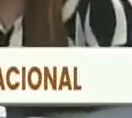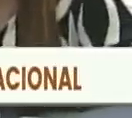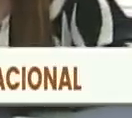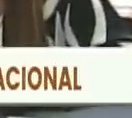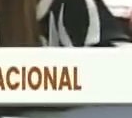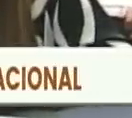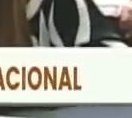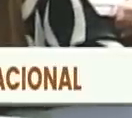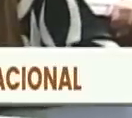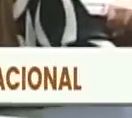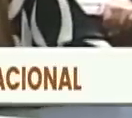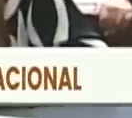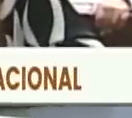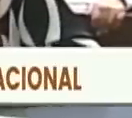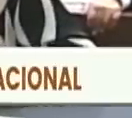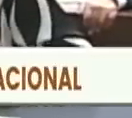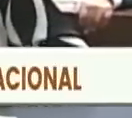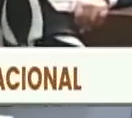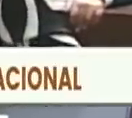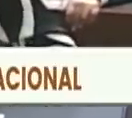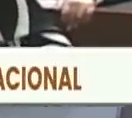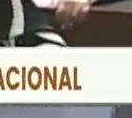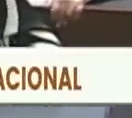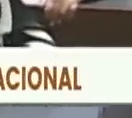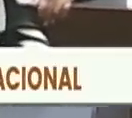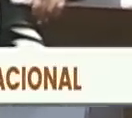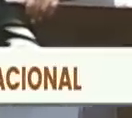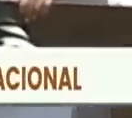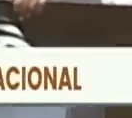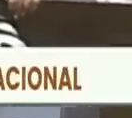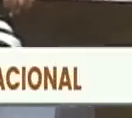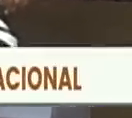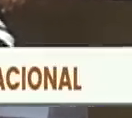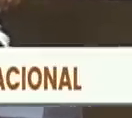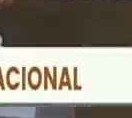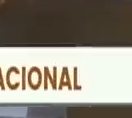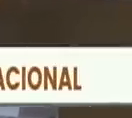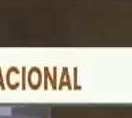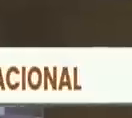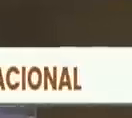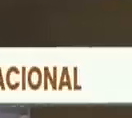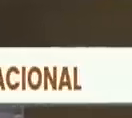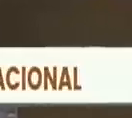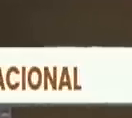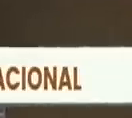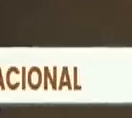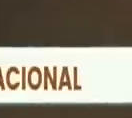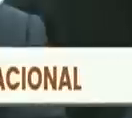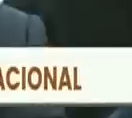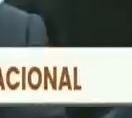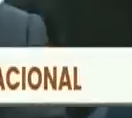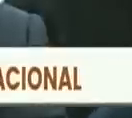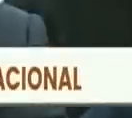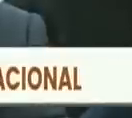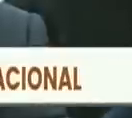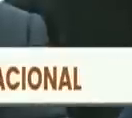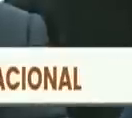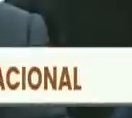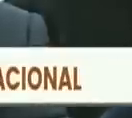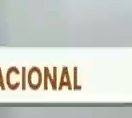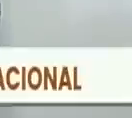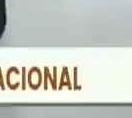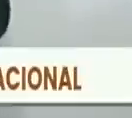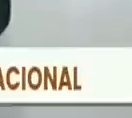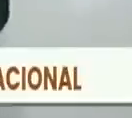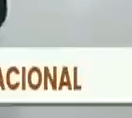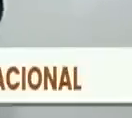del expresidente de los Estados Unidos, Donald Trump. Ahí quisiera pedirle al equipo de